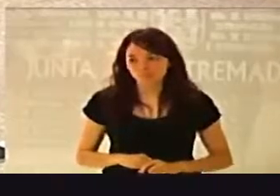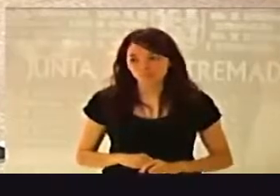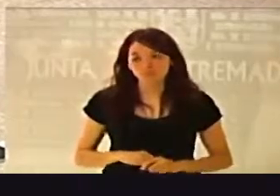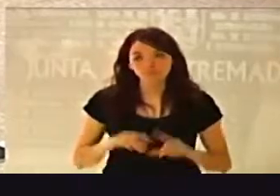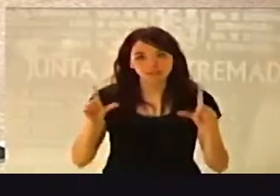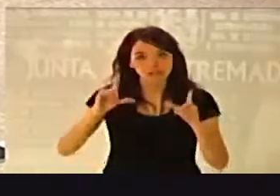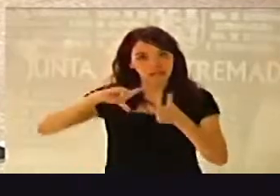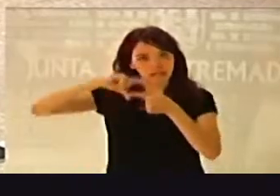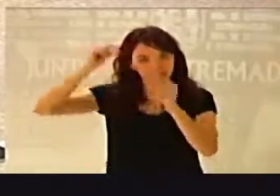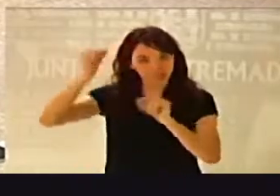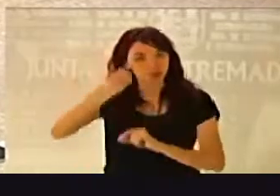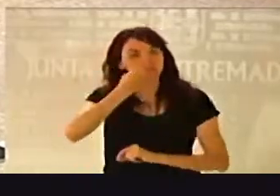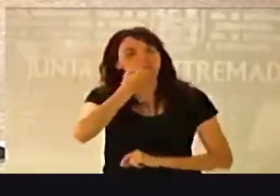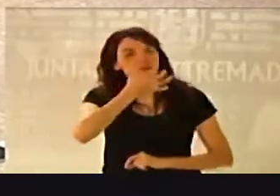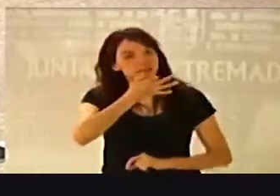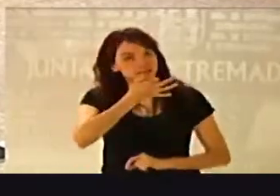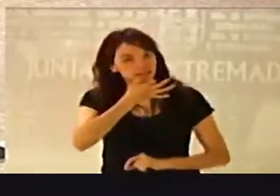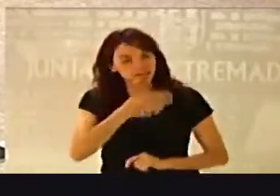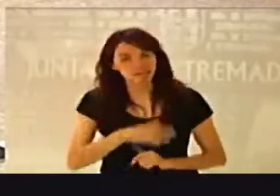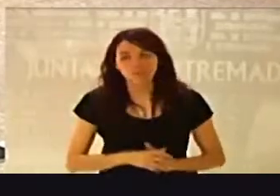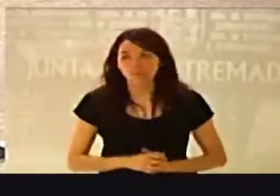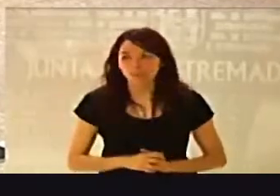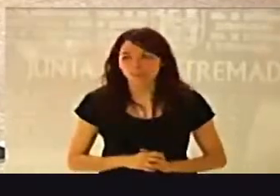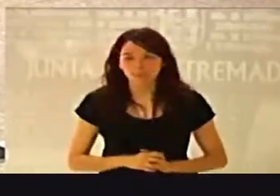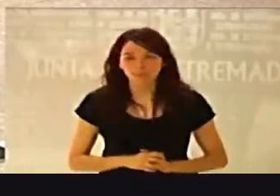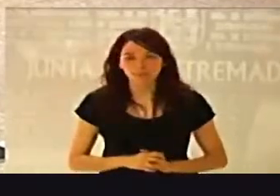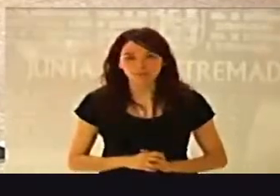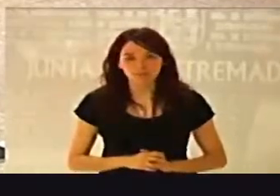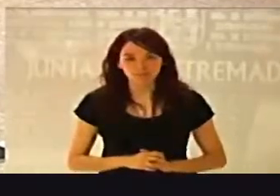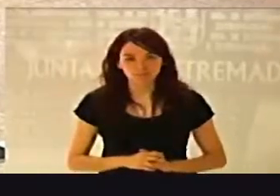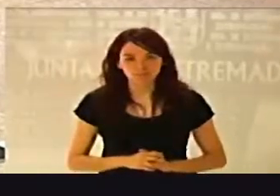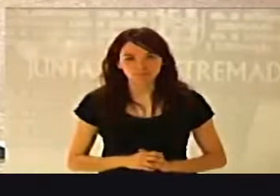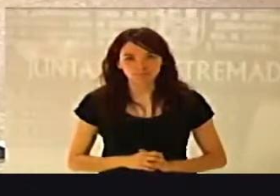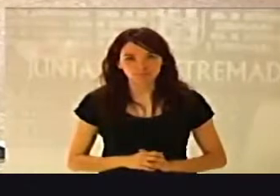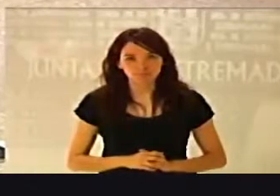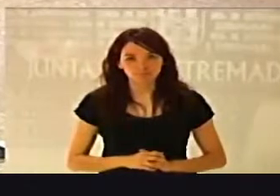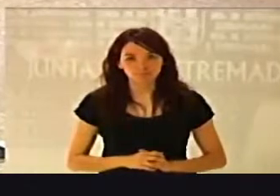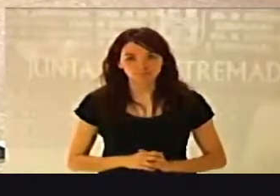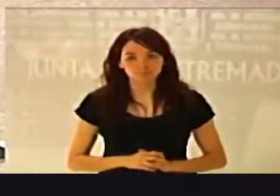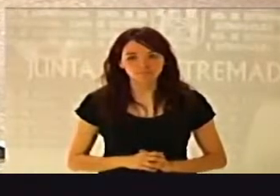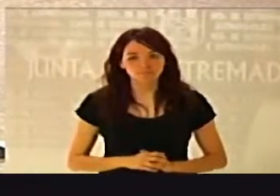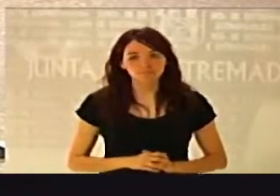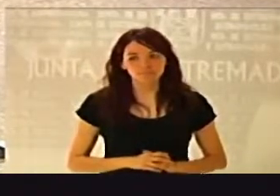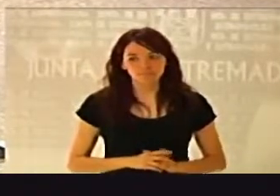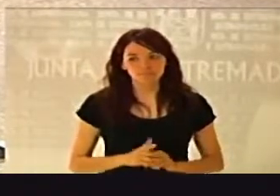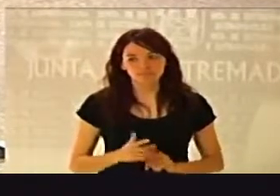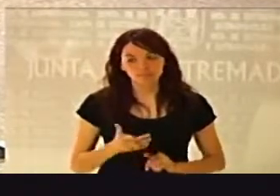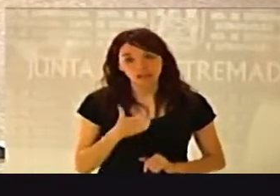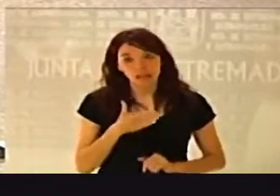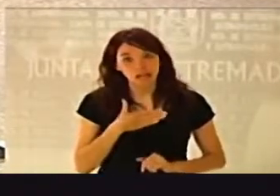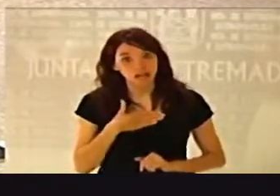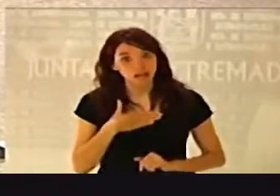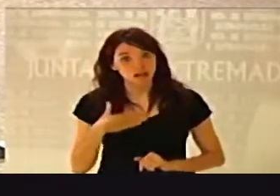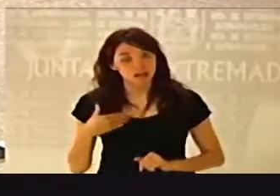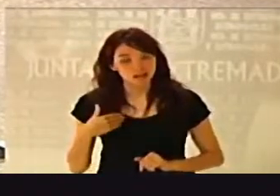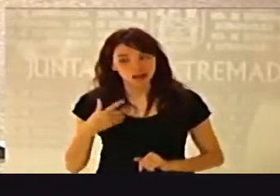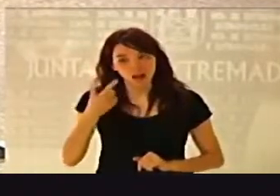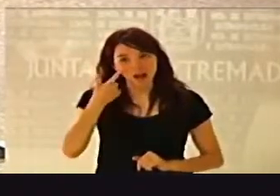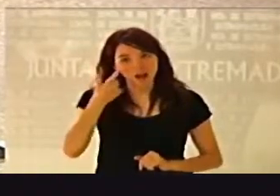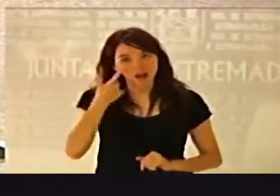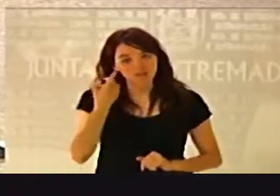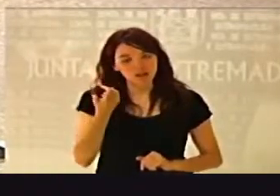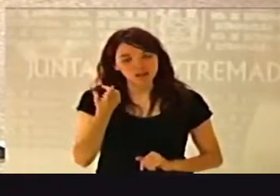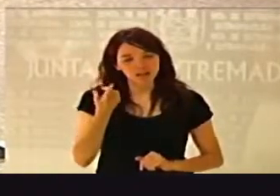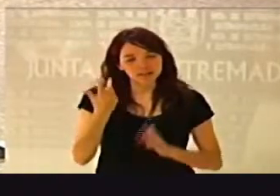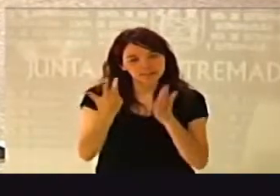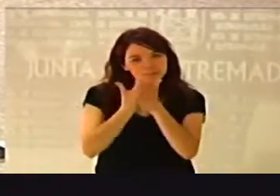Adelante. Buenas tardes, consejera. ¿Se oye, no? ¿Se oye? Sí, le escucho. Ahora se oye. Bien, quería ver si arrojamos un poco de luz a una